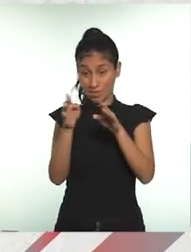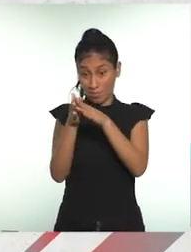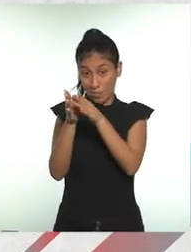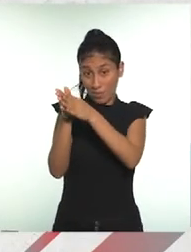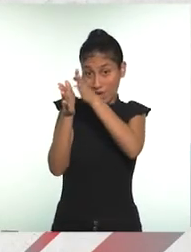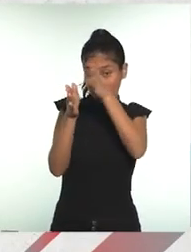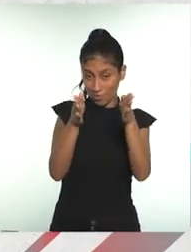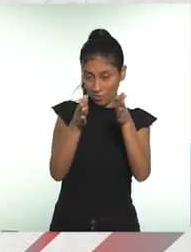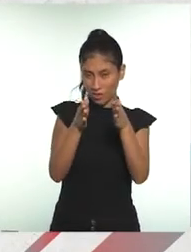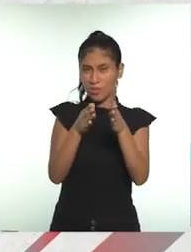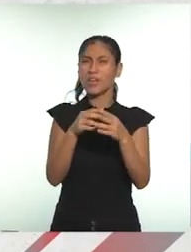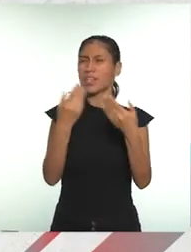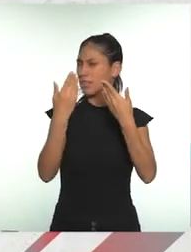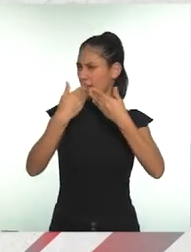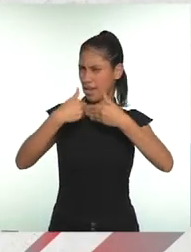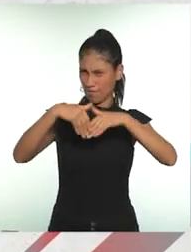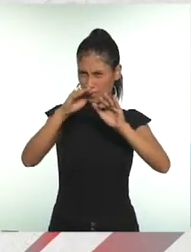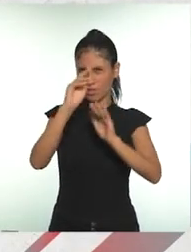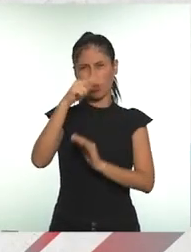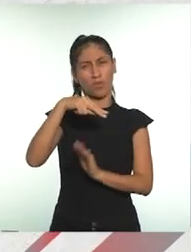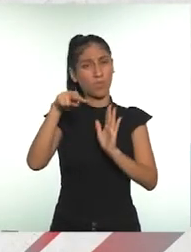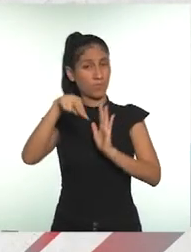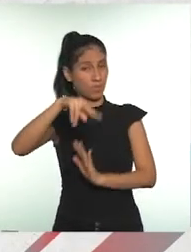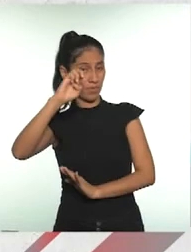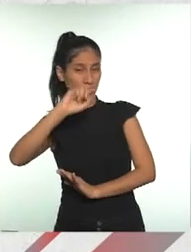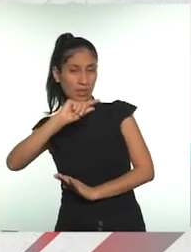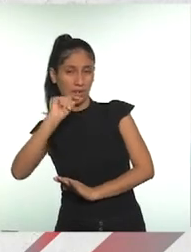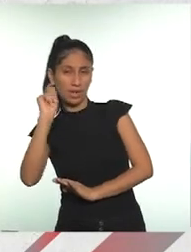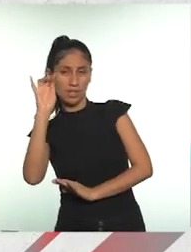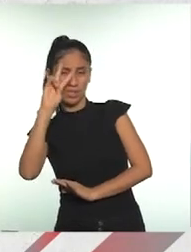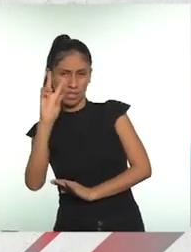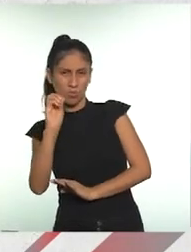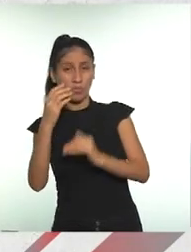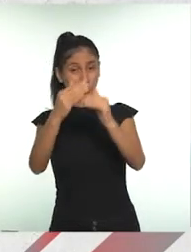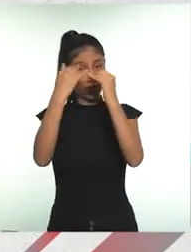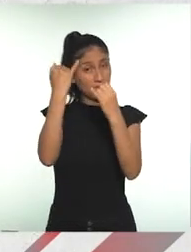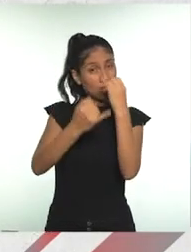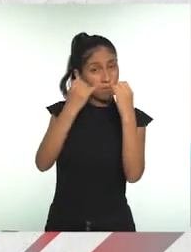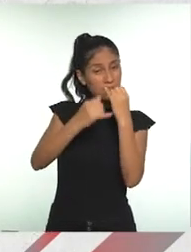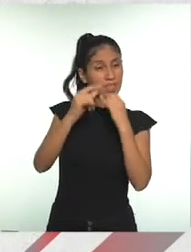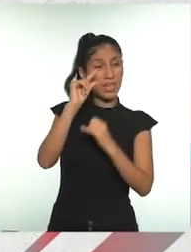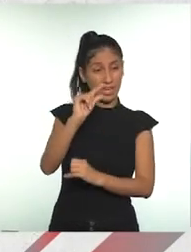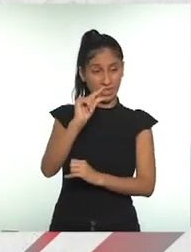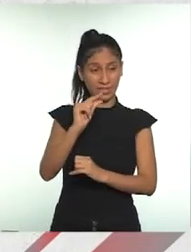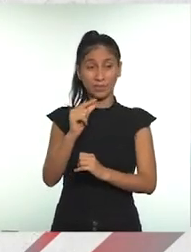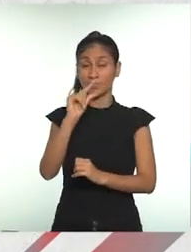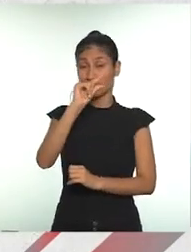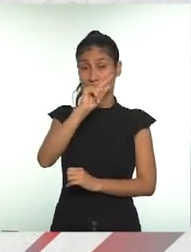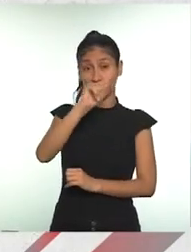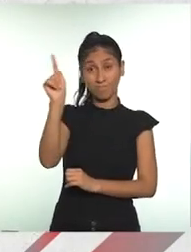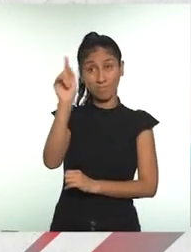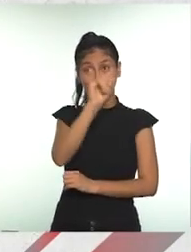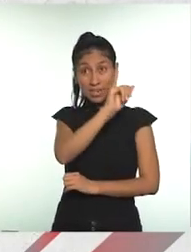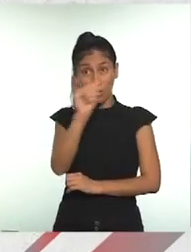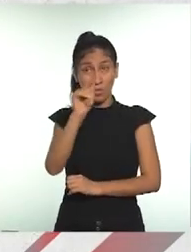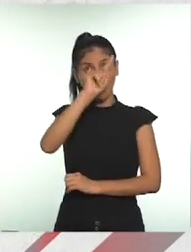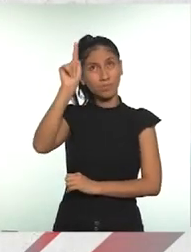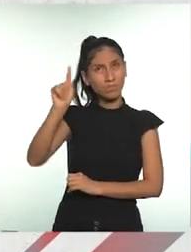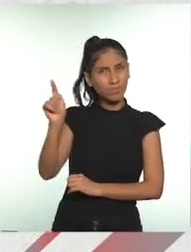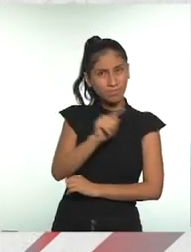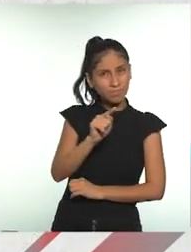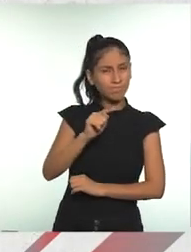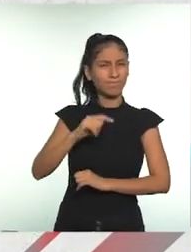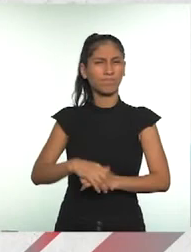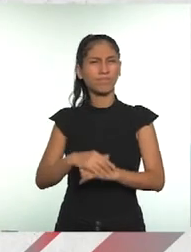hacia la izquierda, es decir, al infinito negativo. Y finalmente el intervalo G. Este es abierto desde menos infinito hasta el